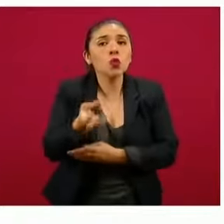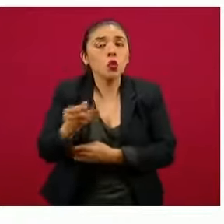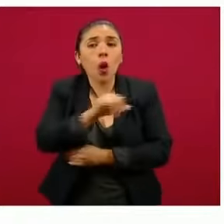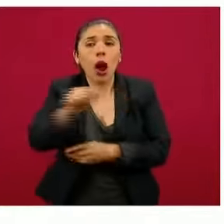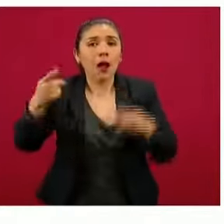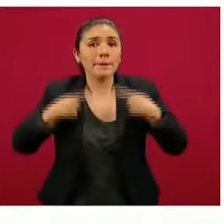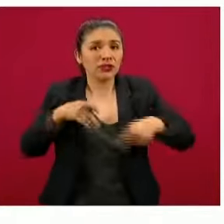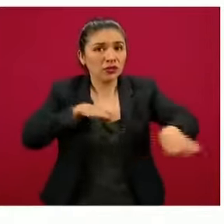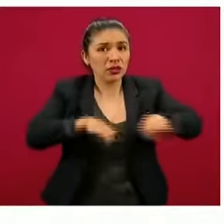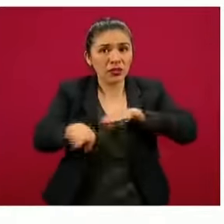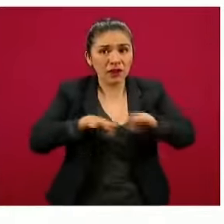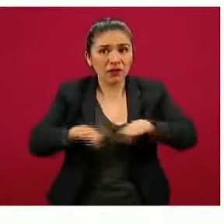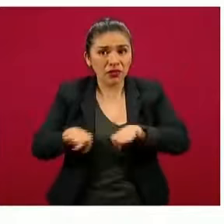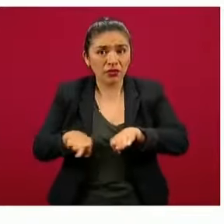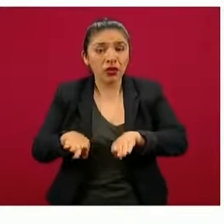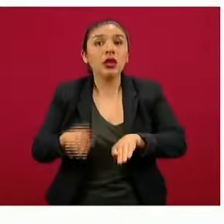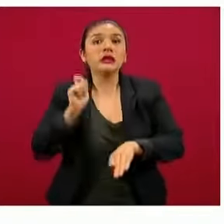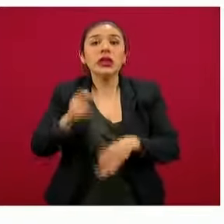personal,